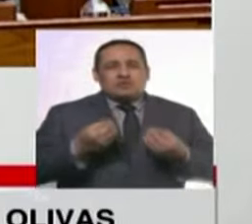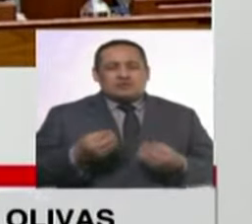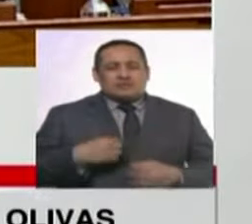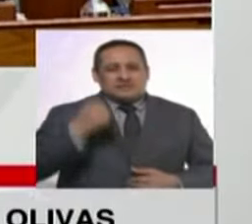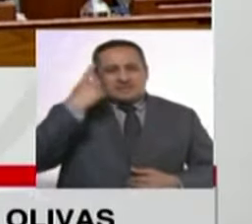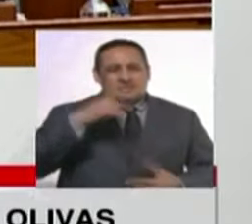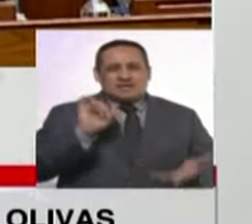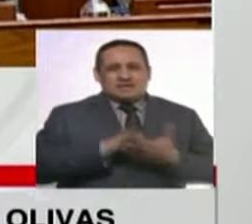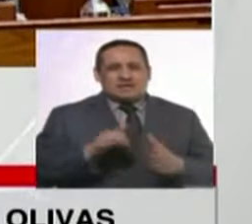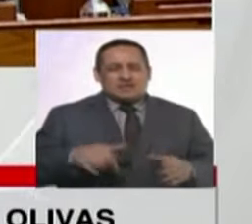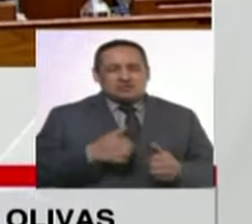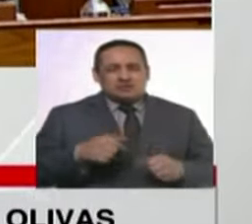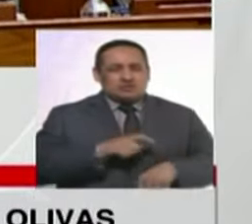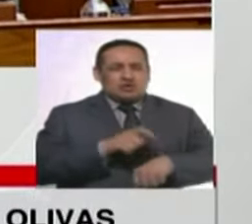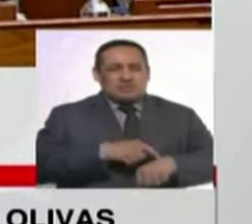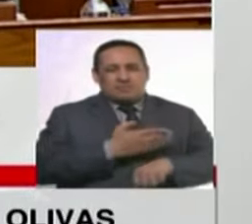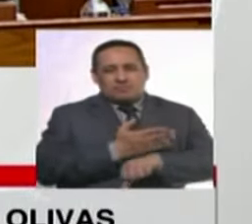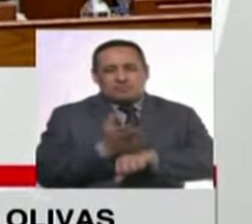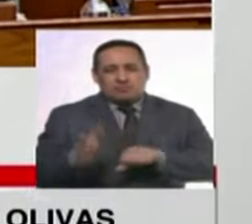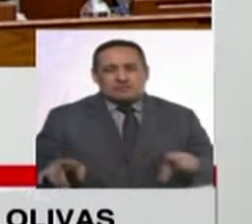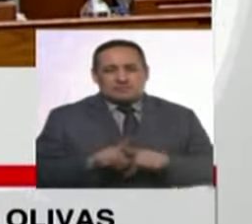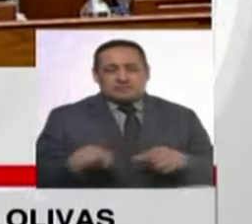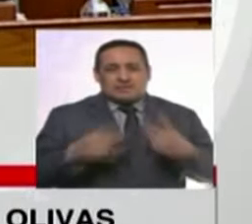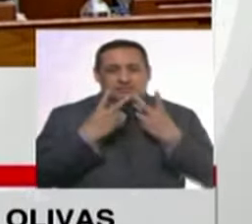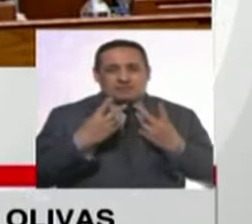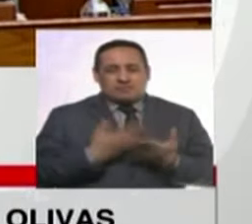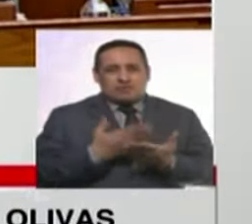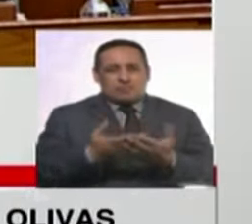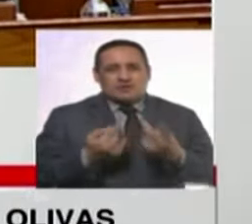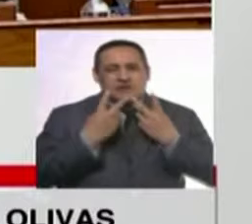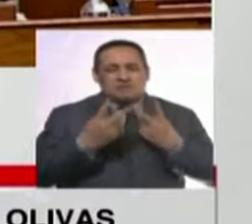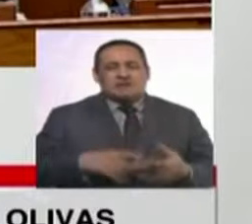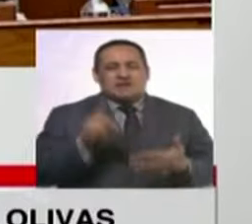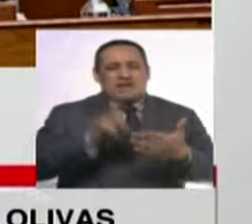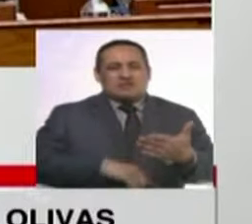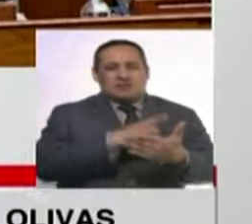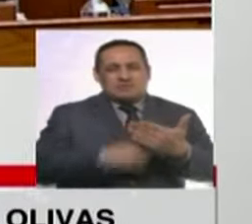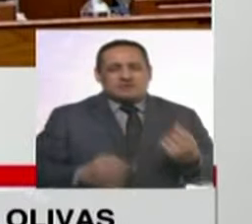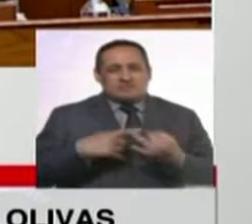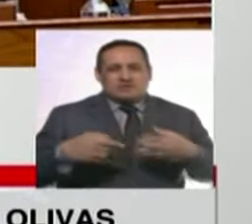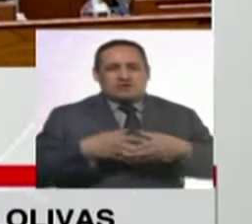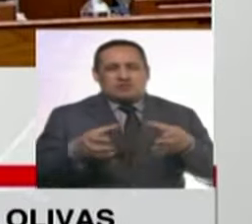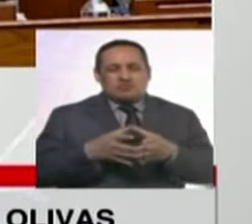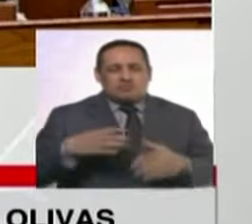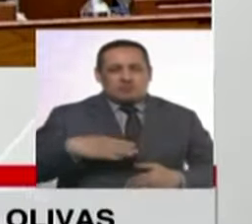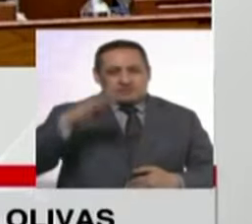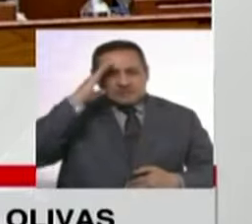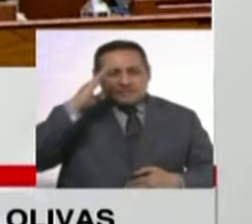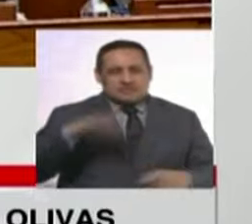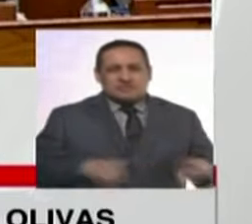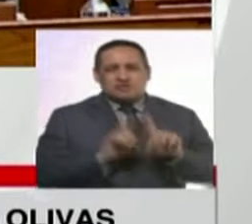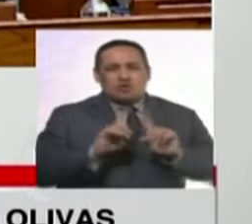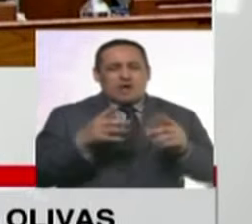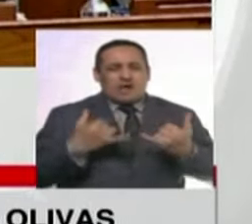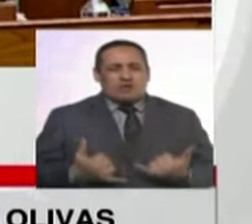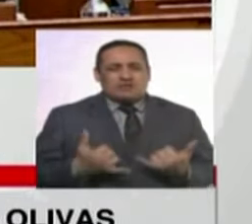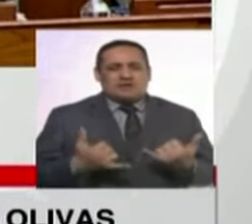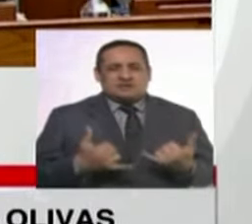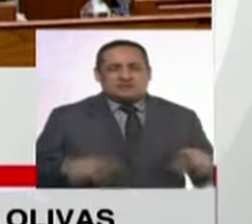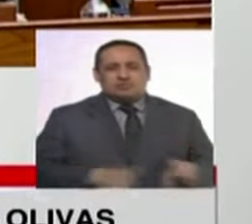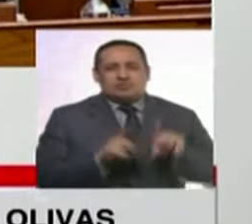el simple hecho de que en el transcurso de este tiempo se ha venido viendo el degollamiento a nuestra institución policial y no de ahora